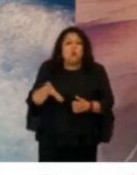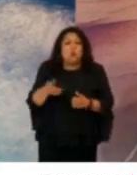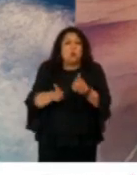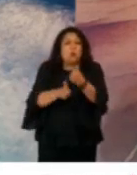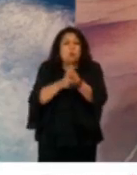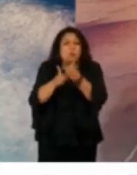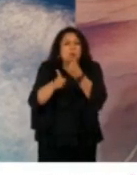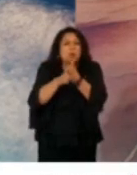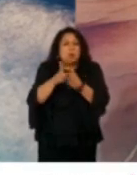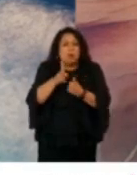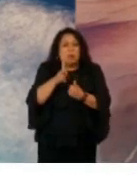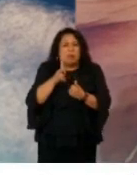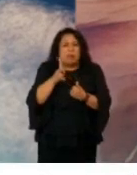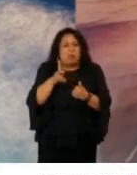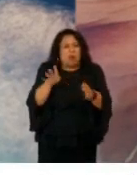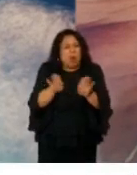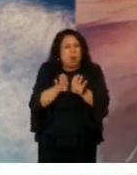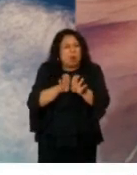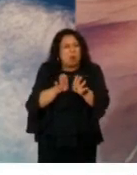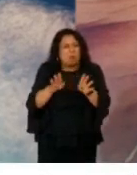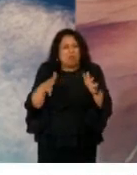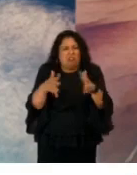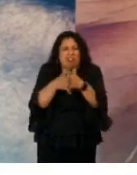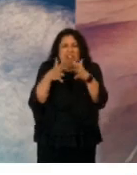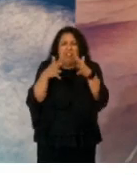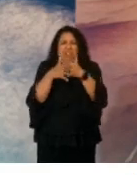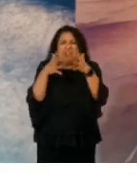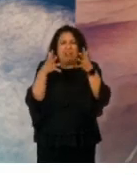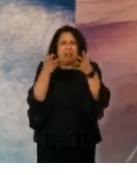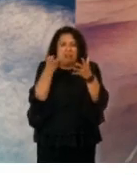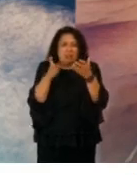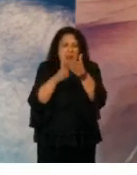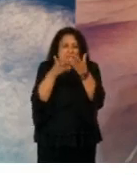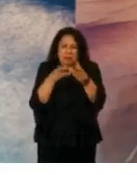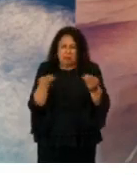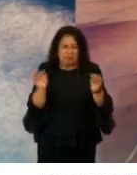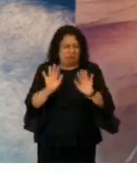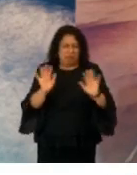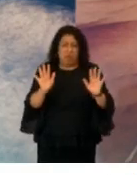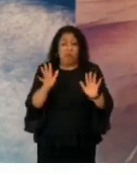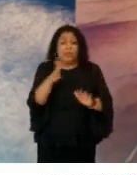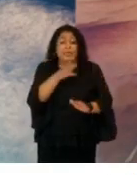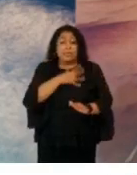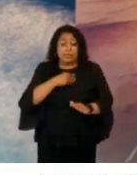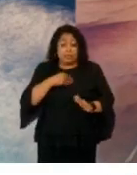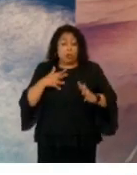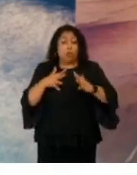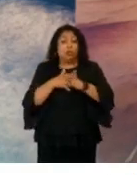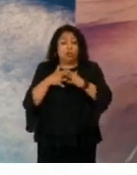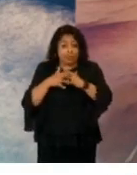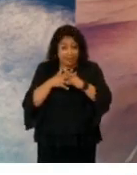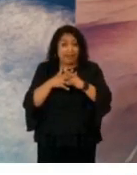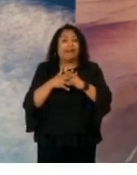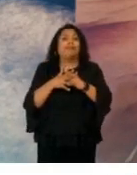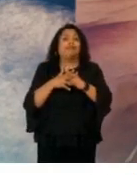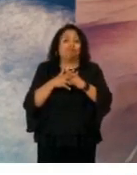los problemas con violencia. Y los hijos de la guerra hicieron la Unión Europea.